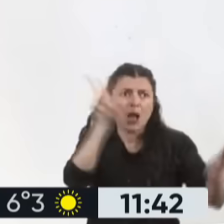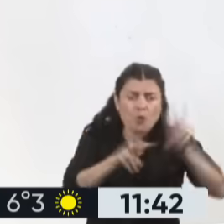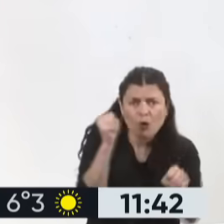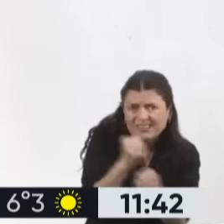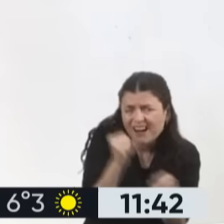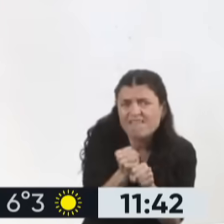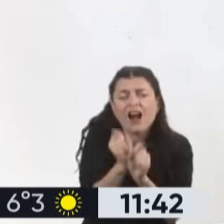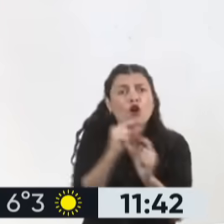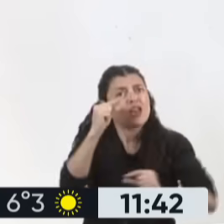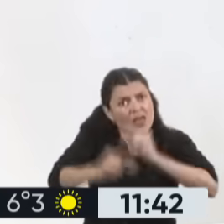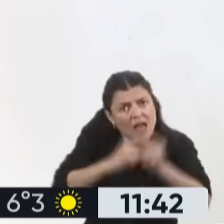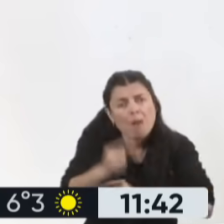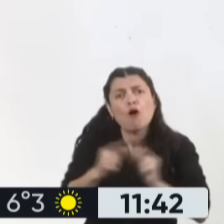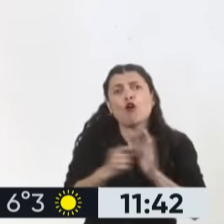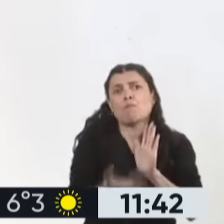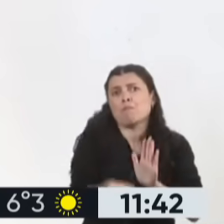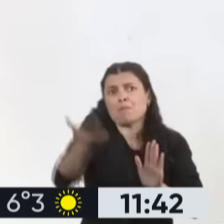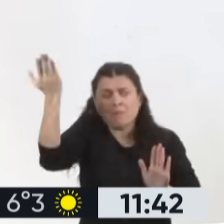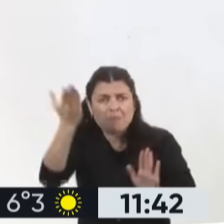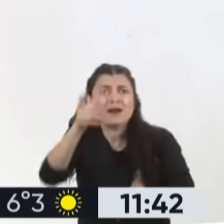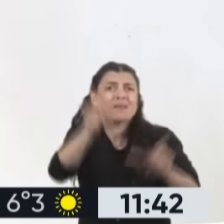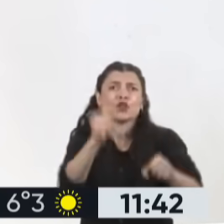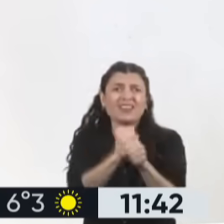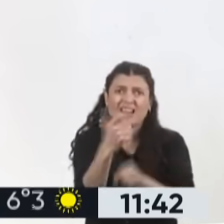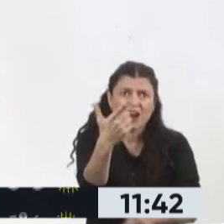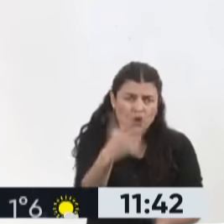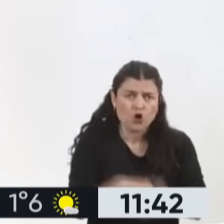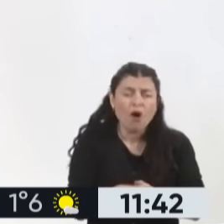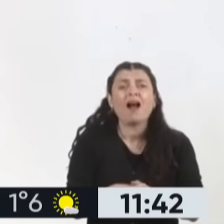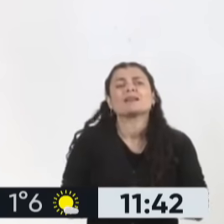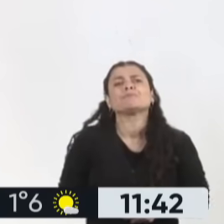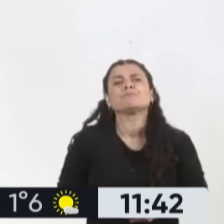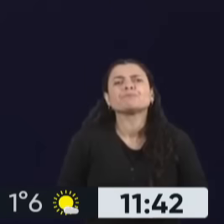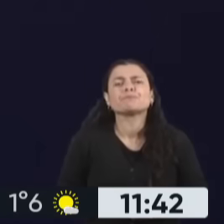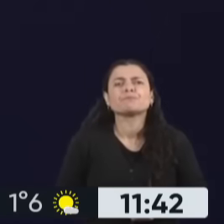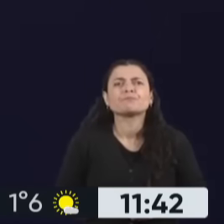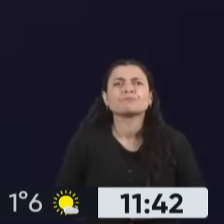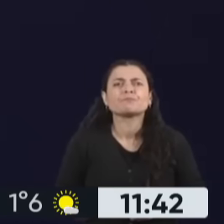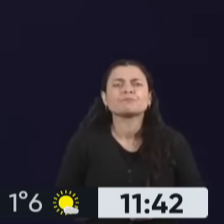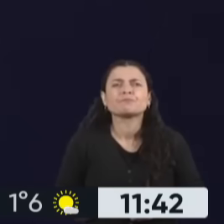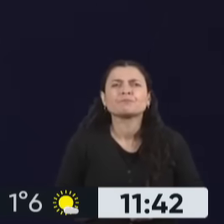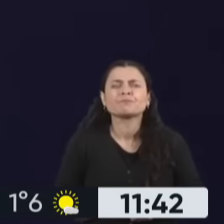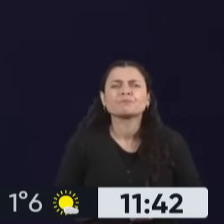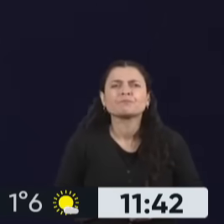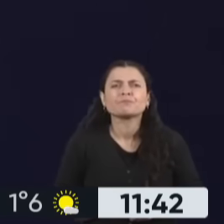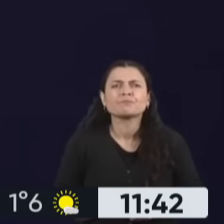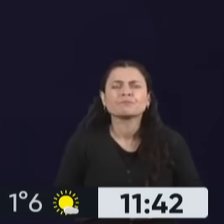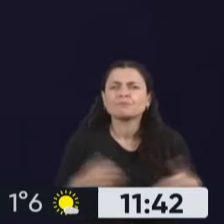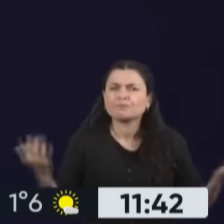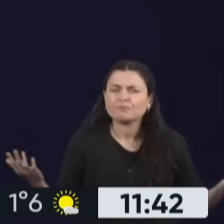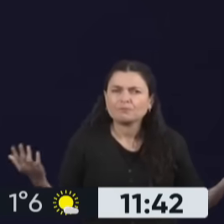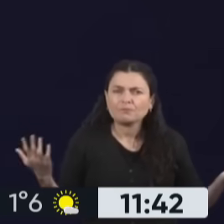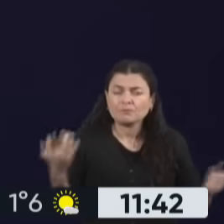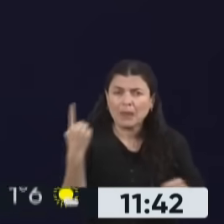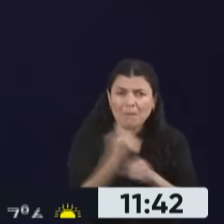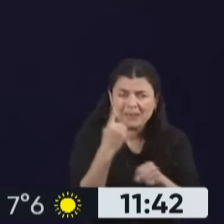se dio este número en la suba del desempleo medido oficialmente por el INDEC. Mira,